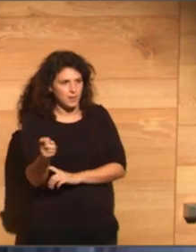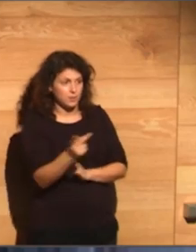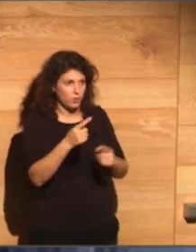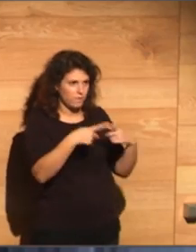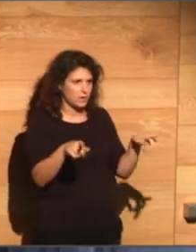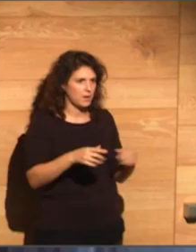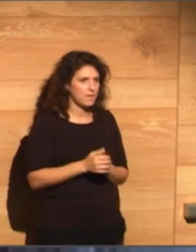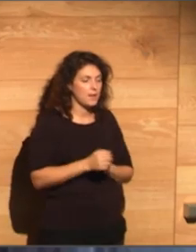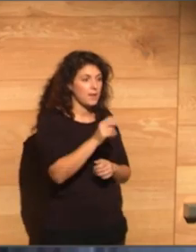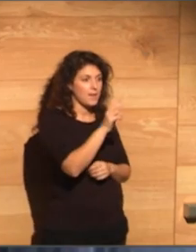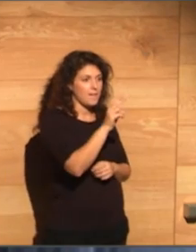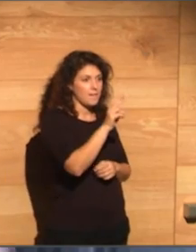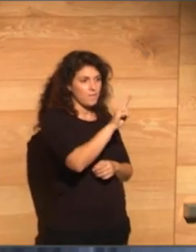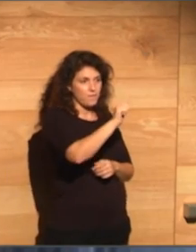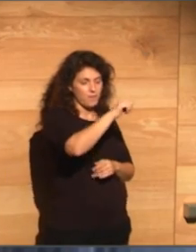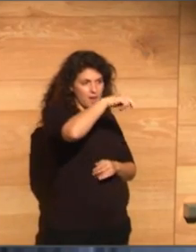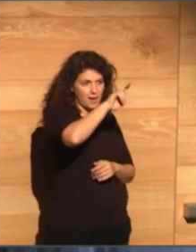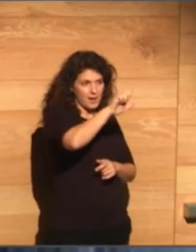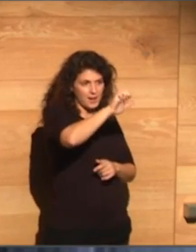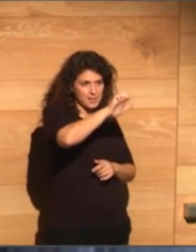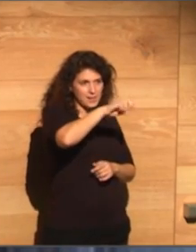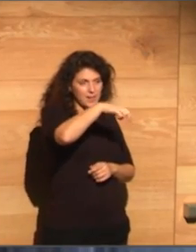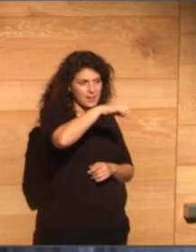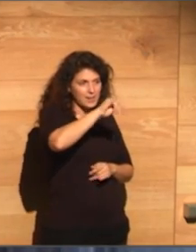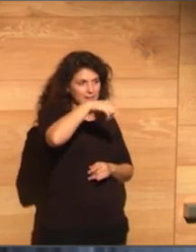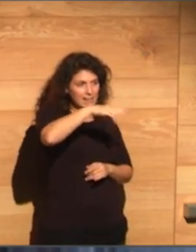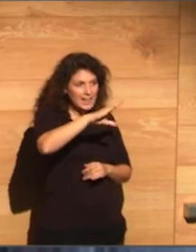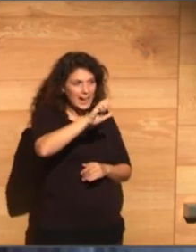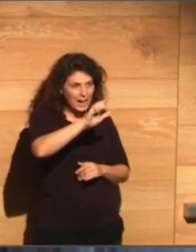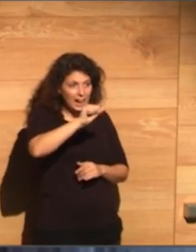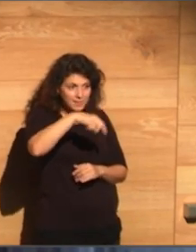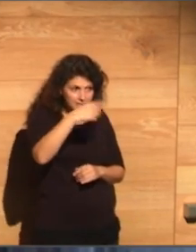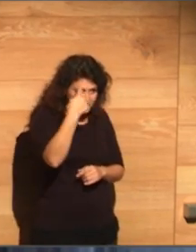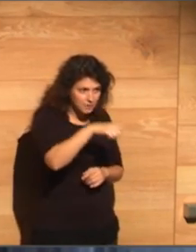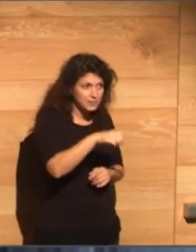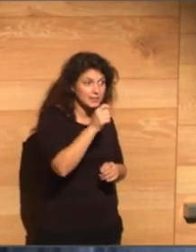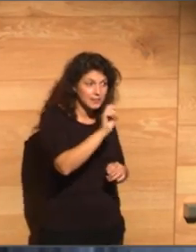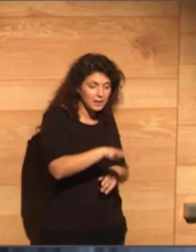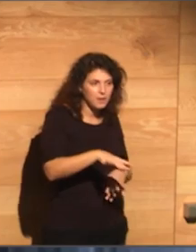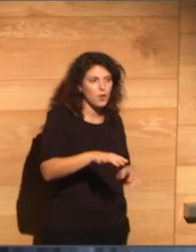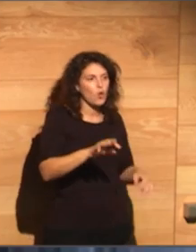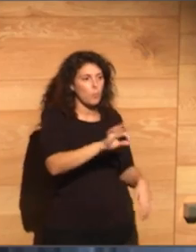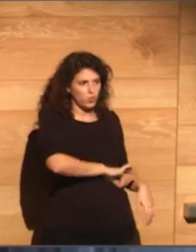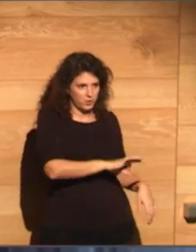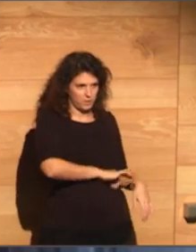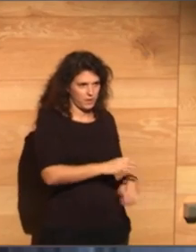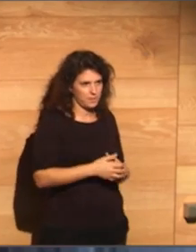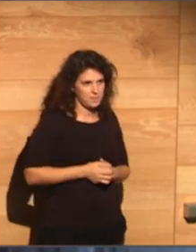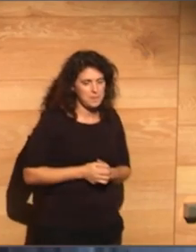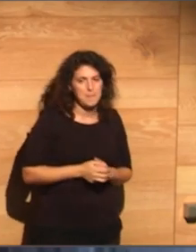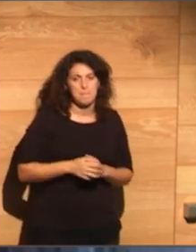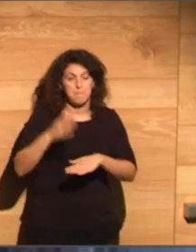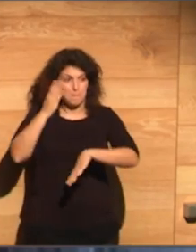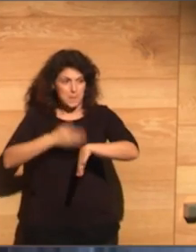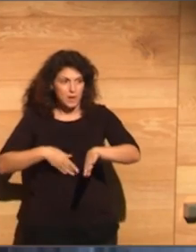Inclán, ¿sabes quién es, no? Sí. Bien. Señor con muchísima barba. Avanzamos, de Pontevedra, para más señas. Manco. No era